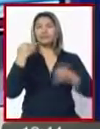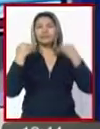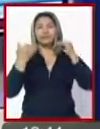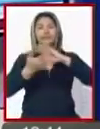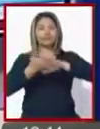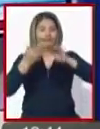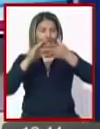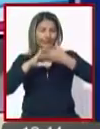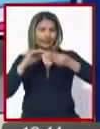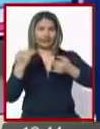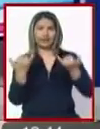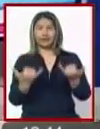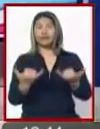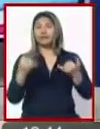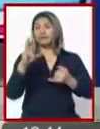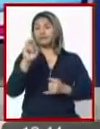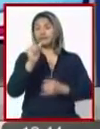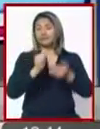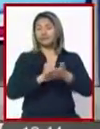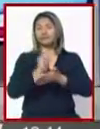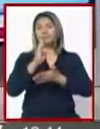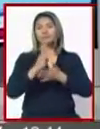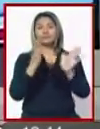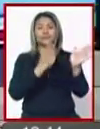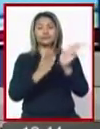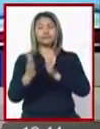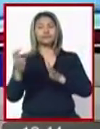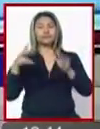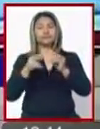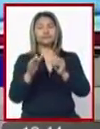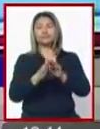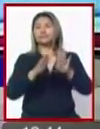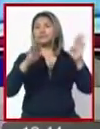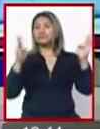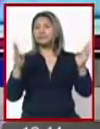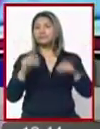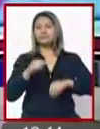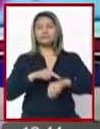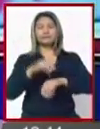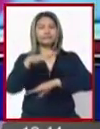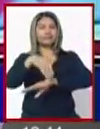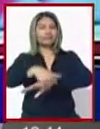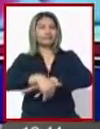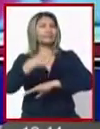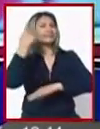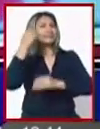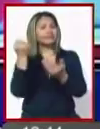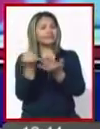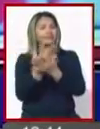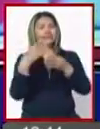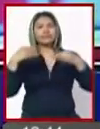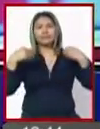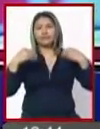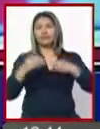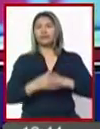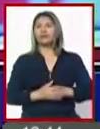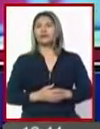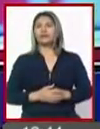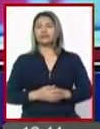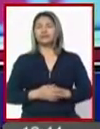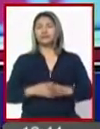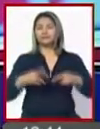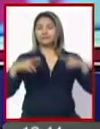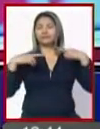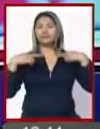información les contamos que hoy, 30 de abril, está prevista la inauguración en horas de la noche para el nuevo mercado minorista